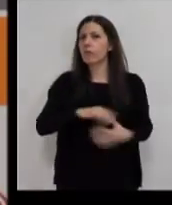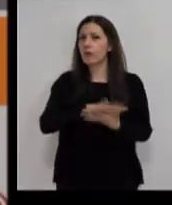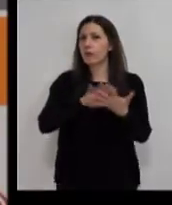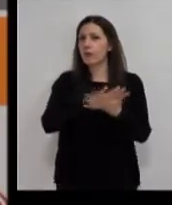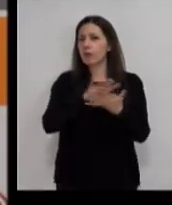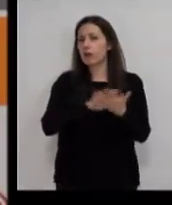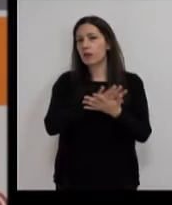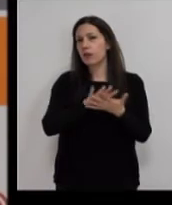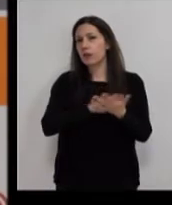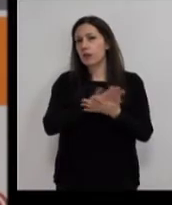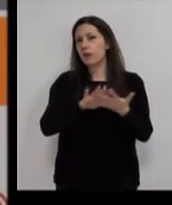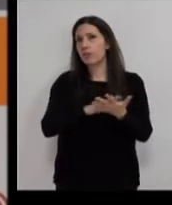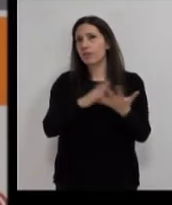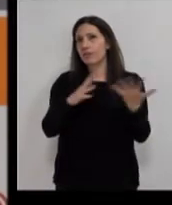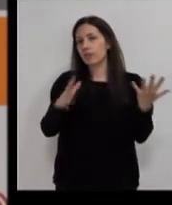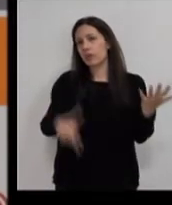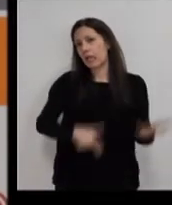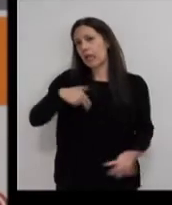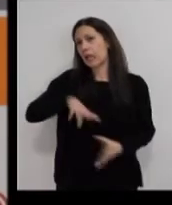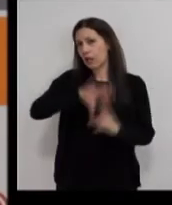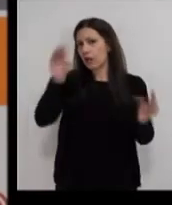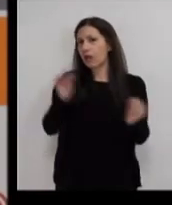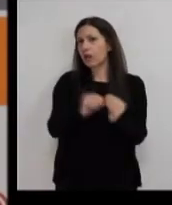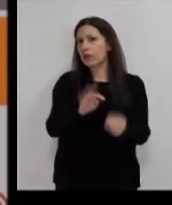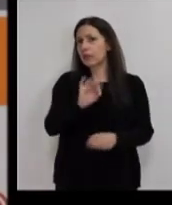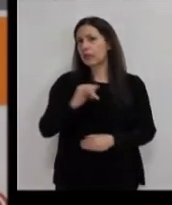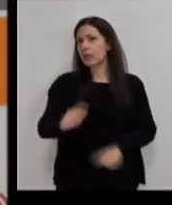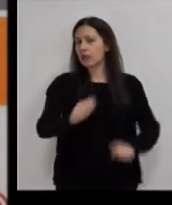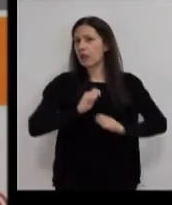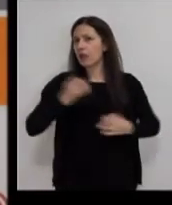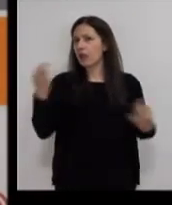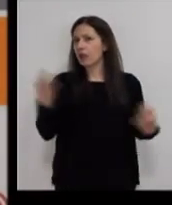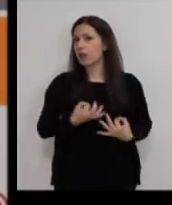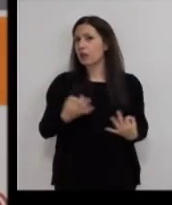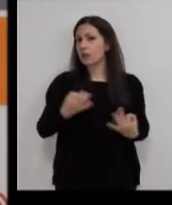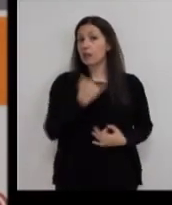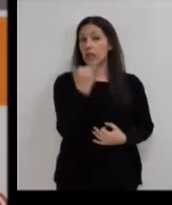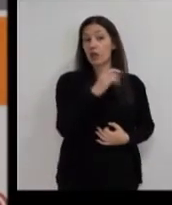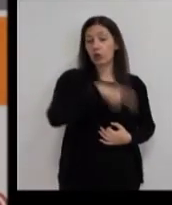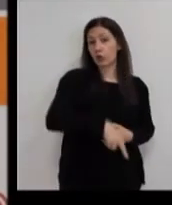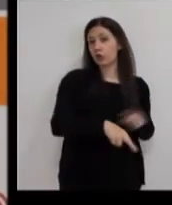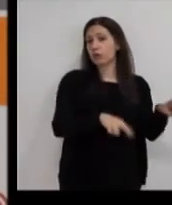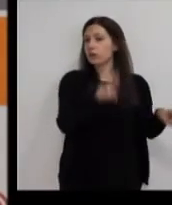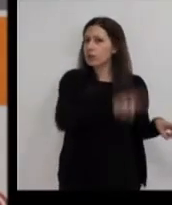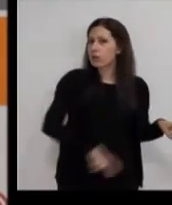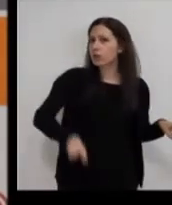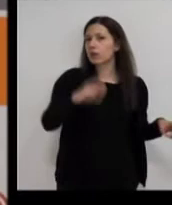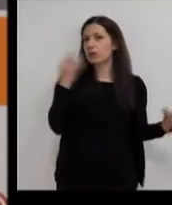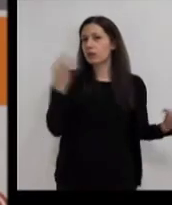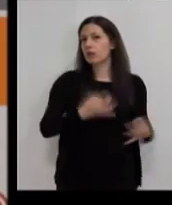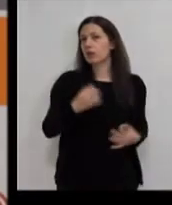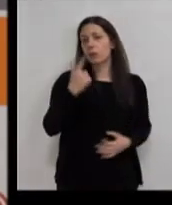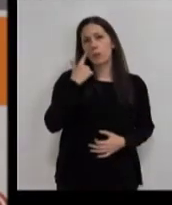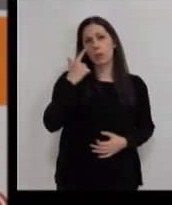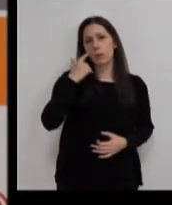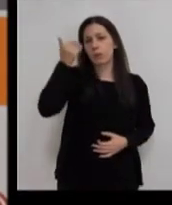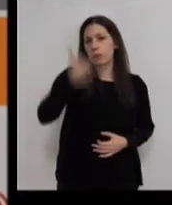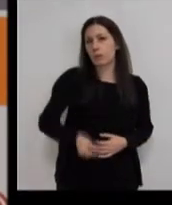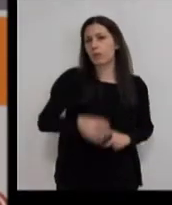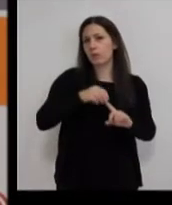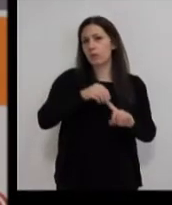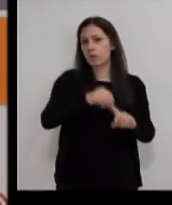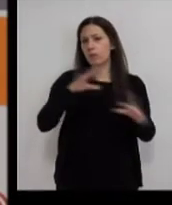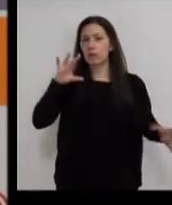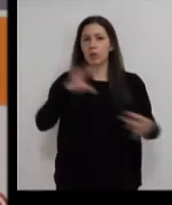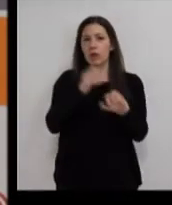Y bueno, y hemos hablado también a nivel global qué es lo que aportan las TIC. Las TIC, insistía John